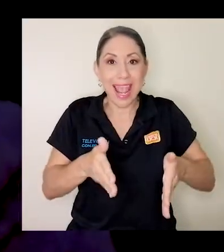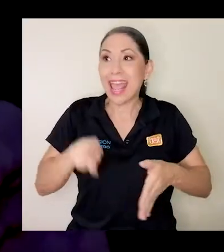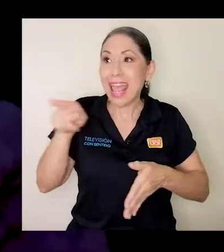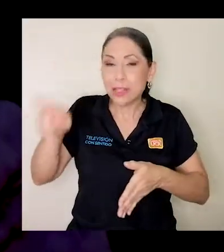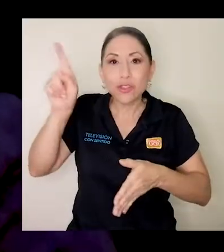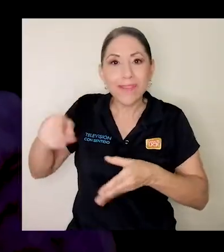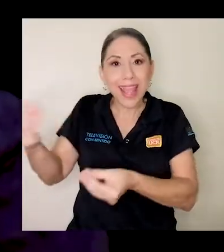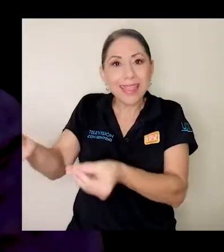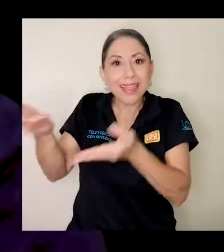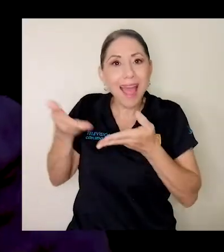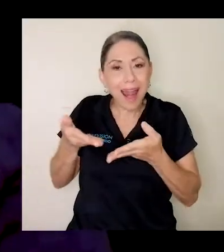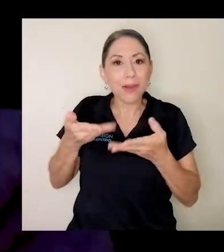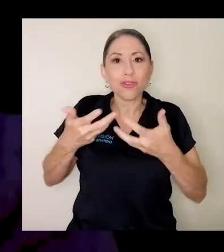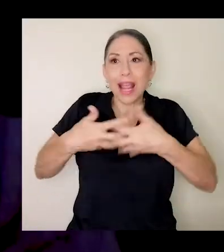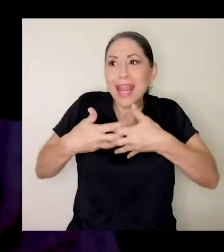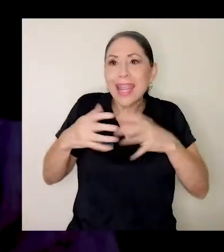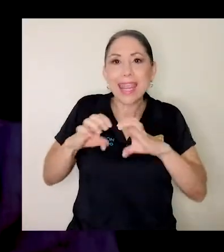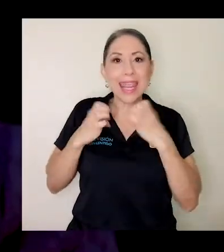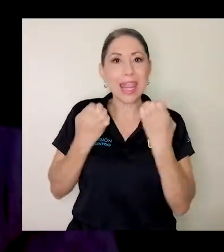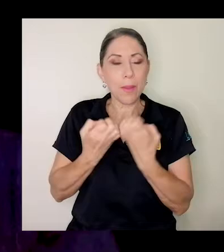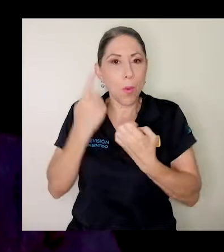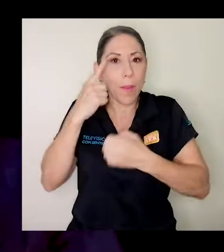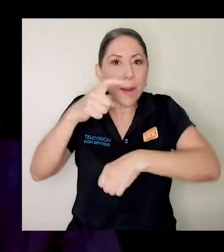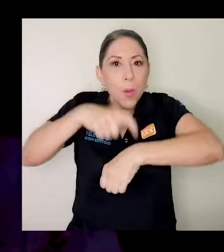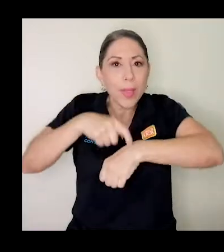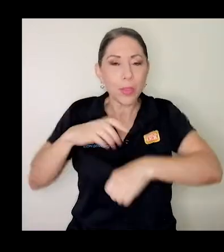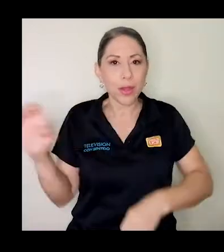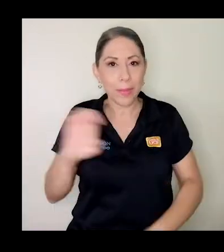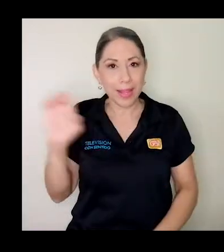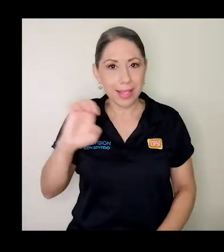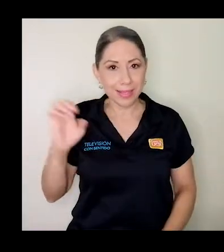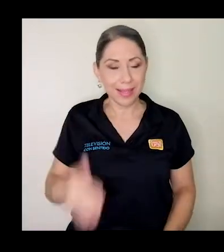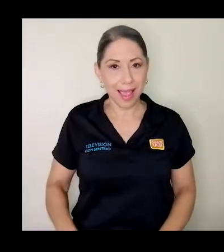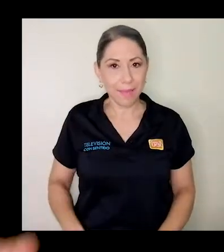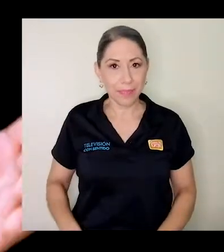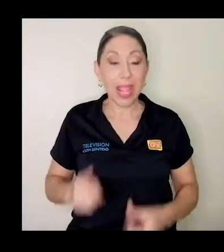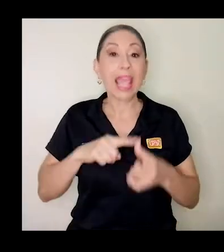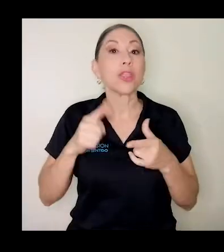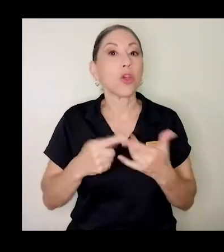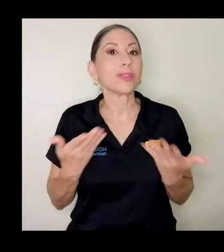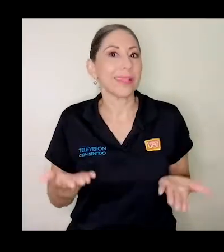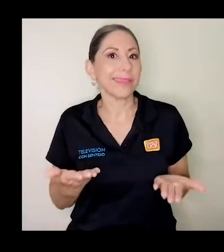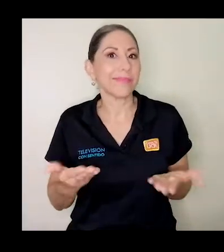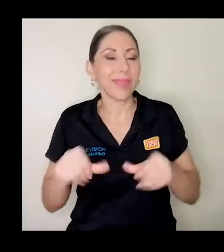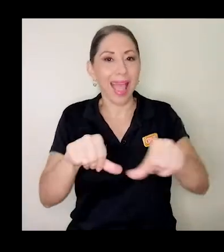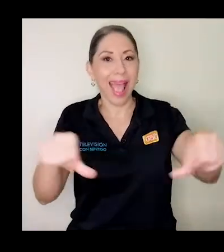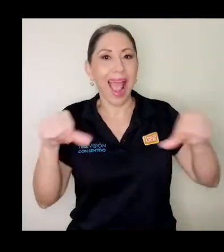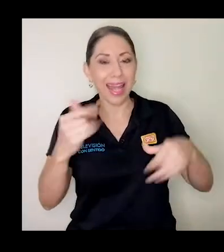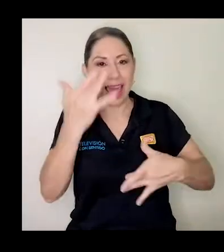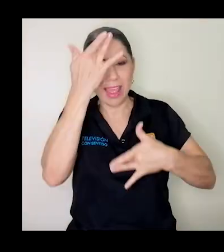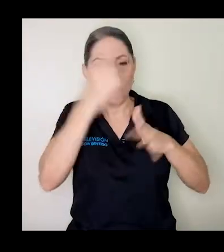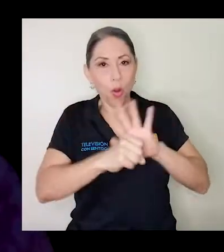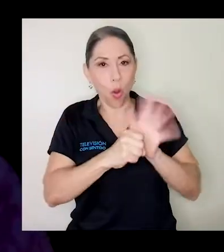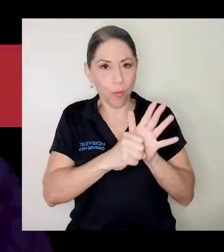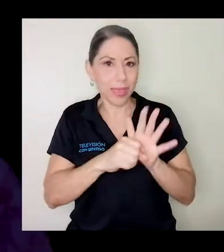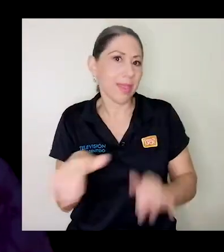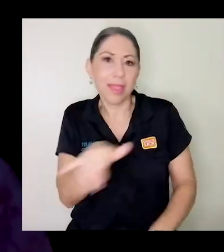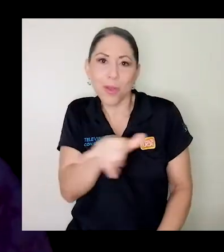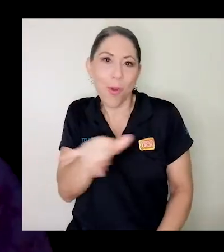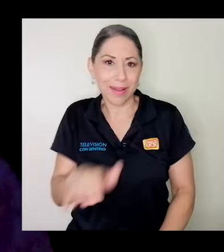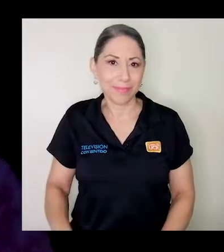dotarnos de ese equipo para en el momento que se ocupe una emergencia. Entonces, vamos a la parte del COVID. Igual,